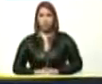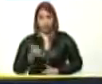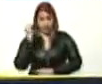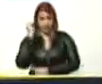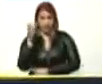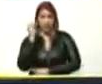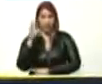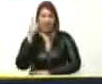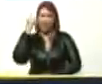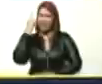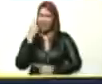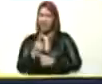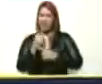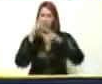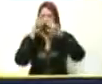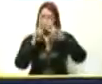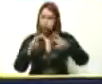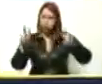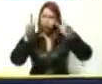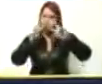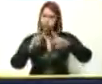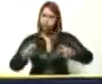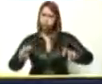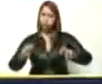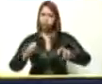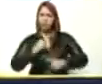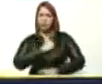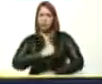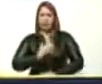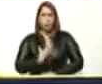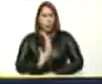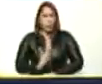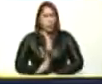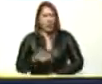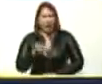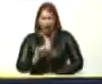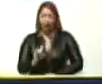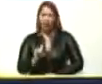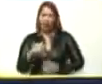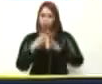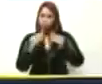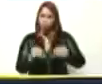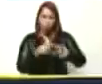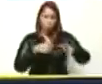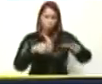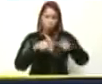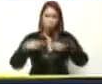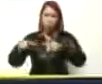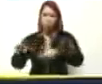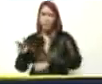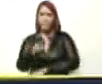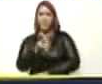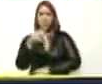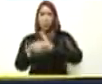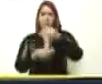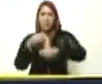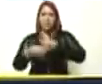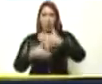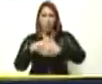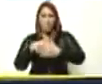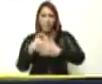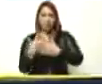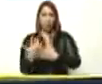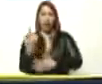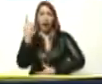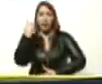asamblea, tiene que canalizar, la indignación, que hoy corre, en todos los sectores, de Venezuela, por lo que hicieron, en la madrugada de